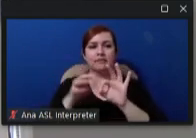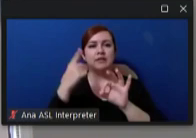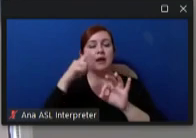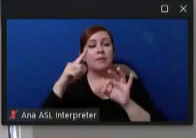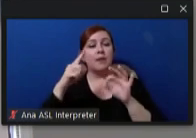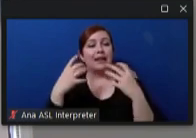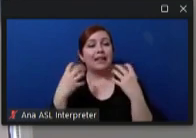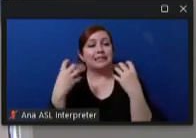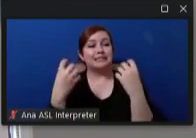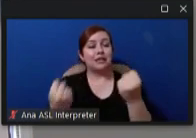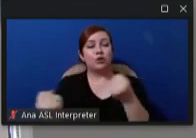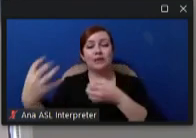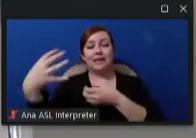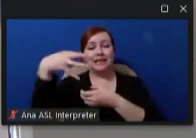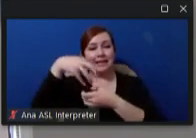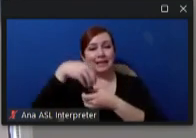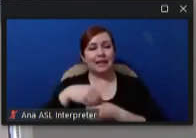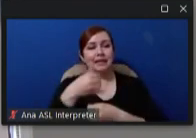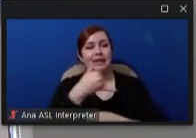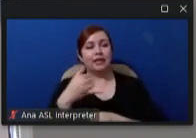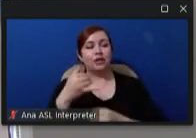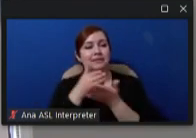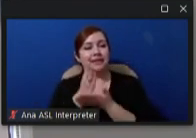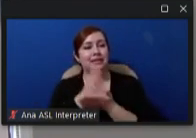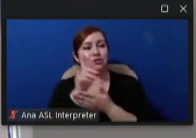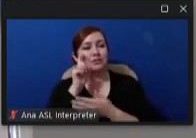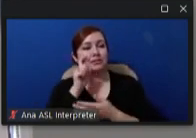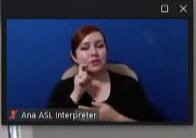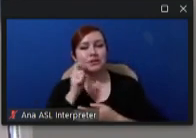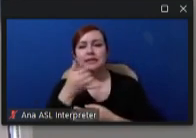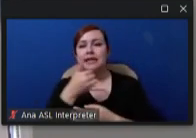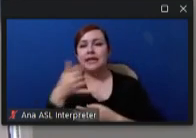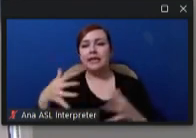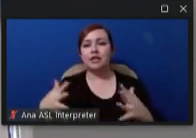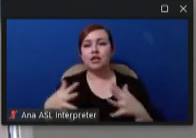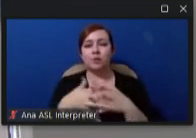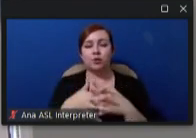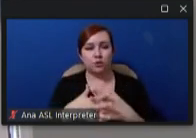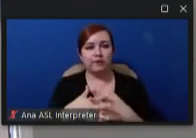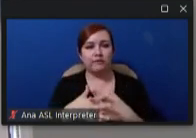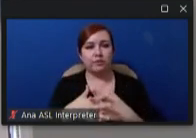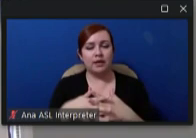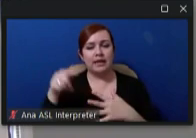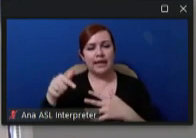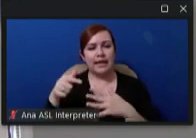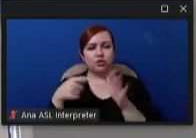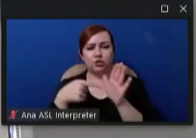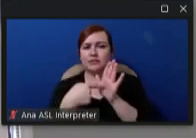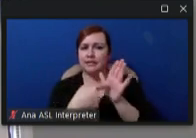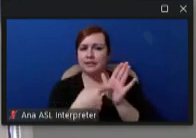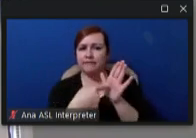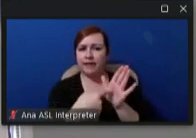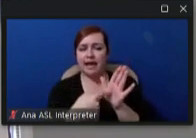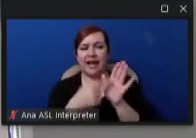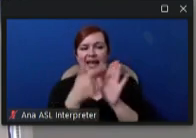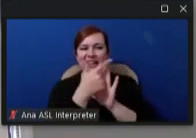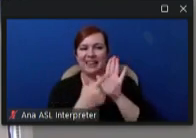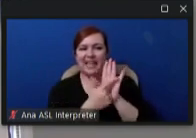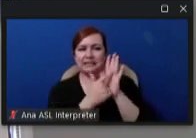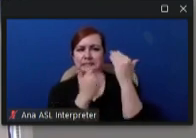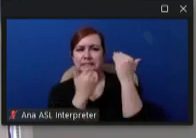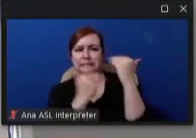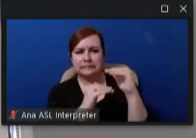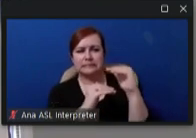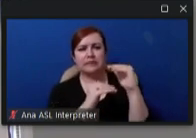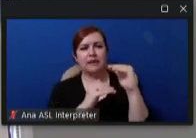integral y los derechos sexuales y reproductivos. Esta compleja problemática se refleja en leyes restrictivas, falta de acceso